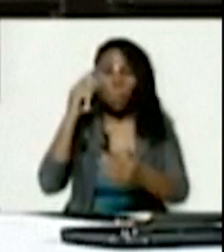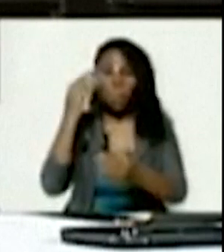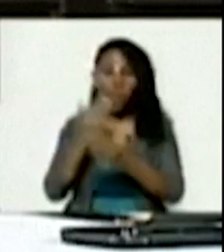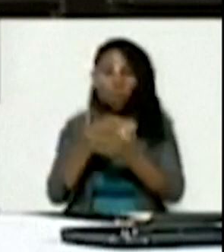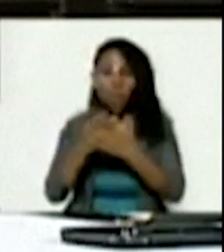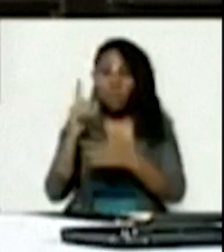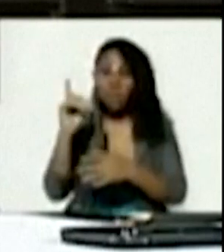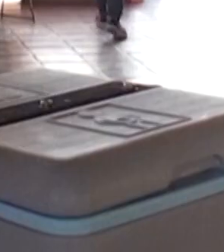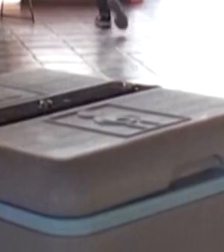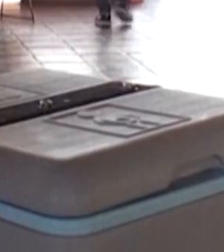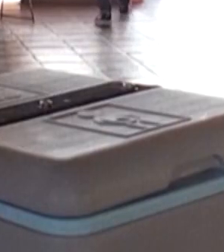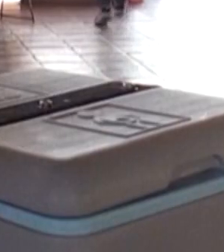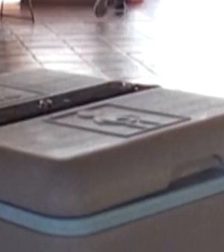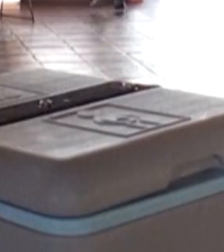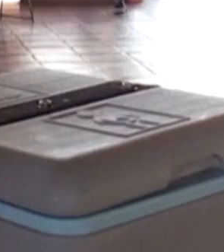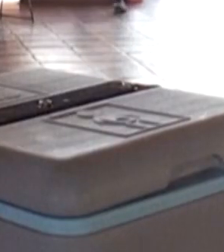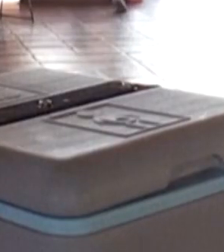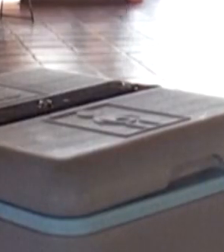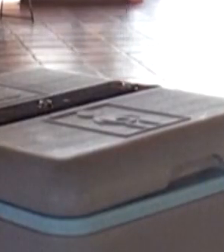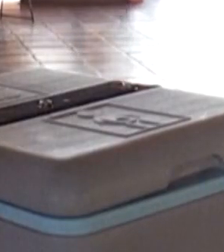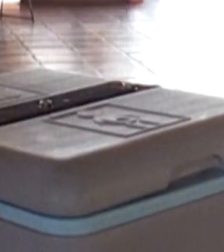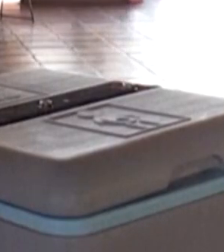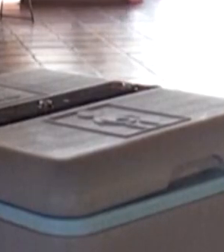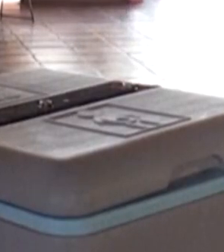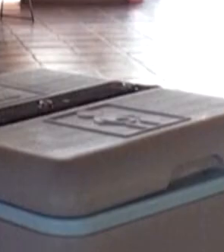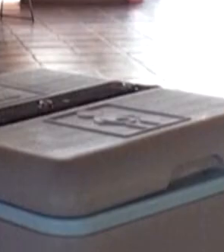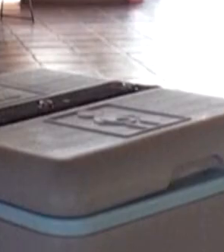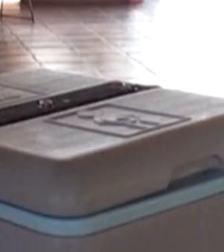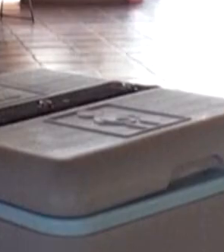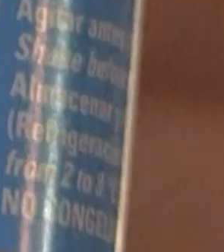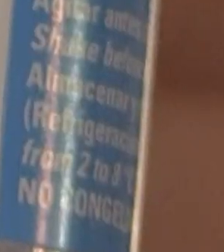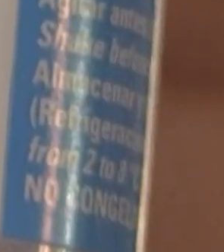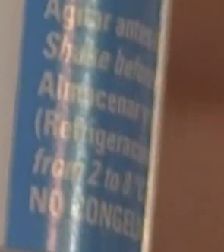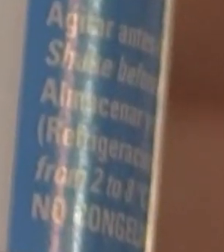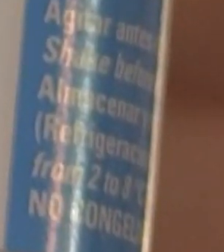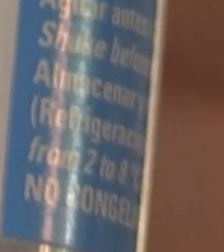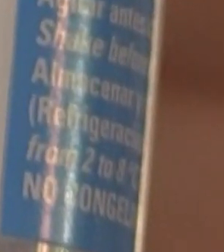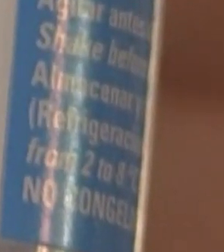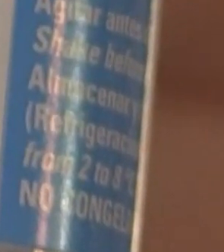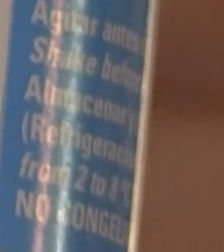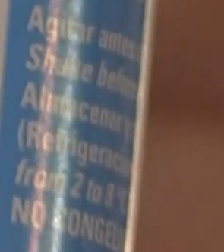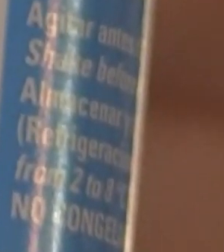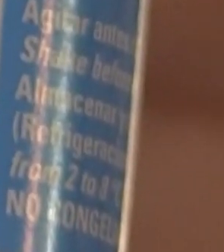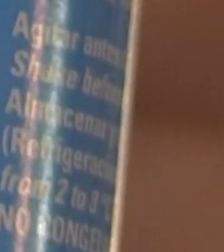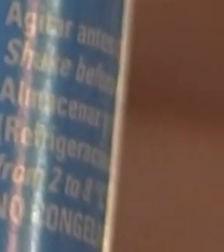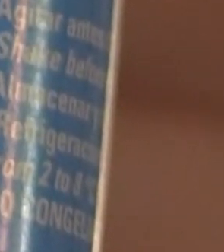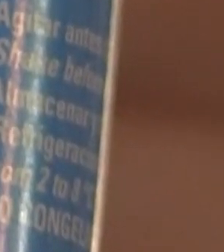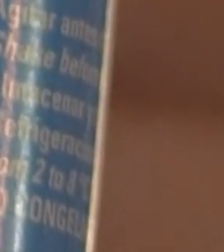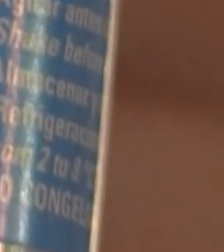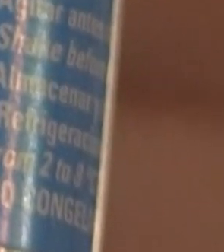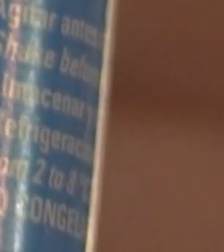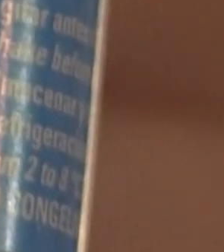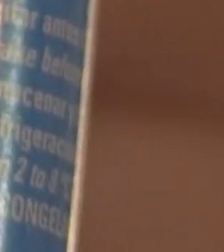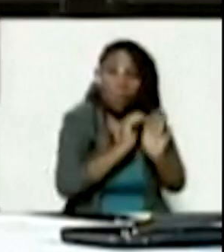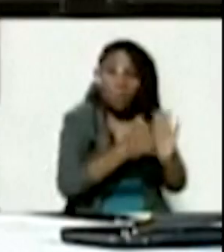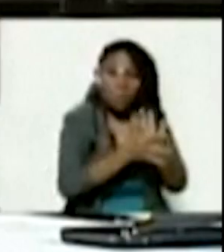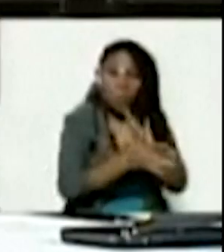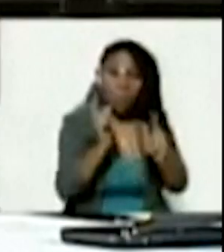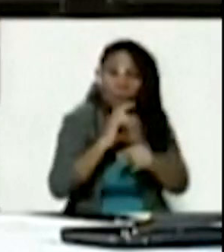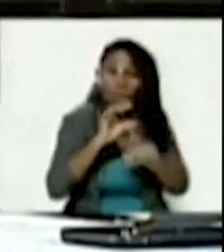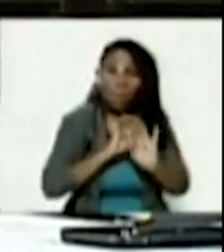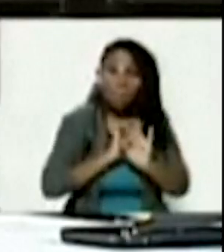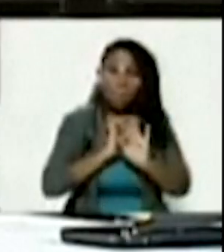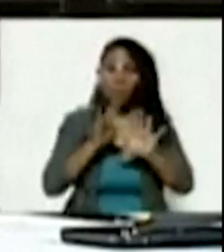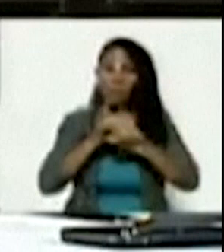dieron negativo. El dictador aseguró que supuestamente van 3 millones de vacunados en Venezuela y que siguen esperando las vacunas del sistema COVAX.